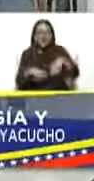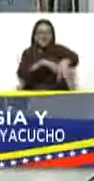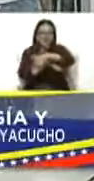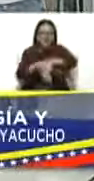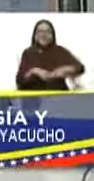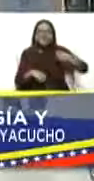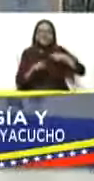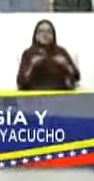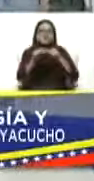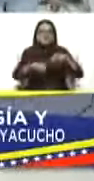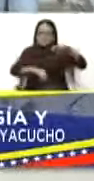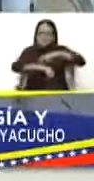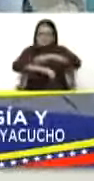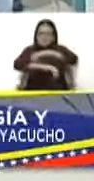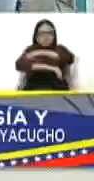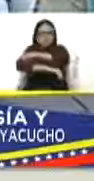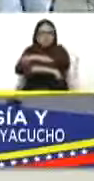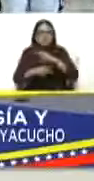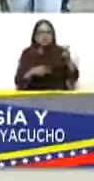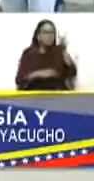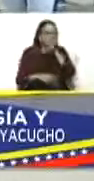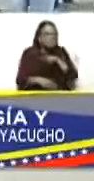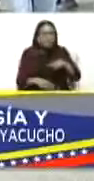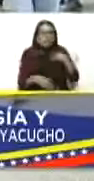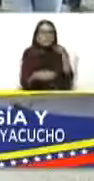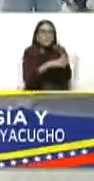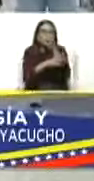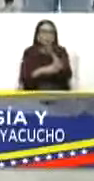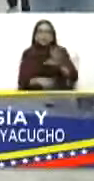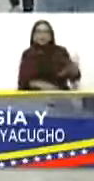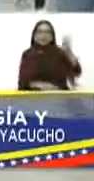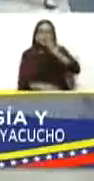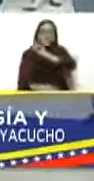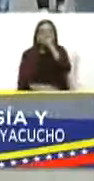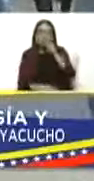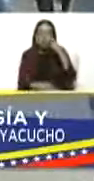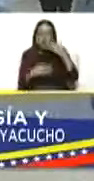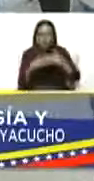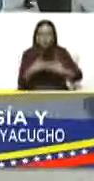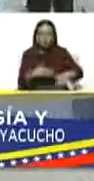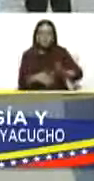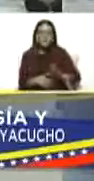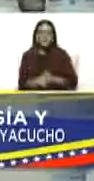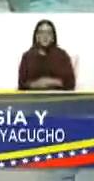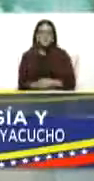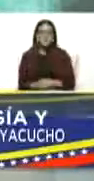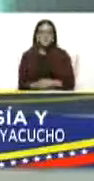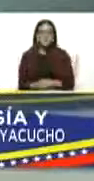peregrinación sagrada por Venezuela. Nos vemos ahora. Adelante.